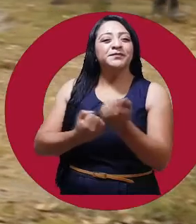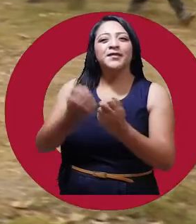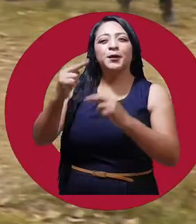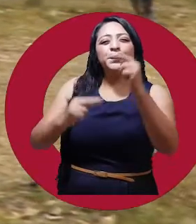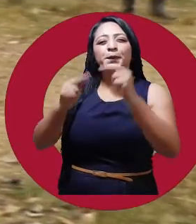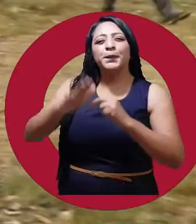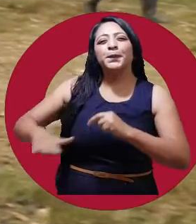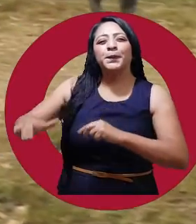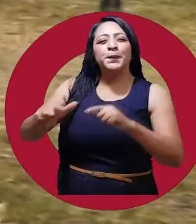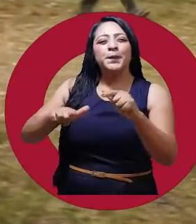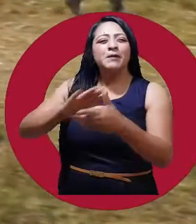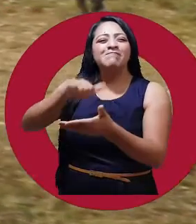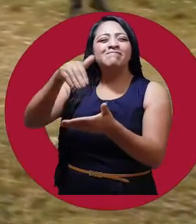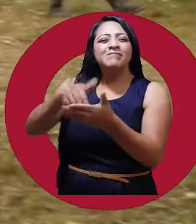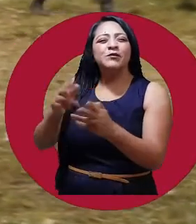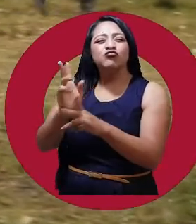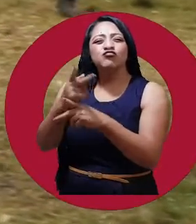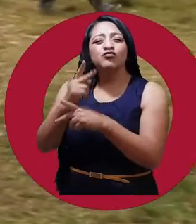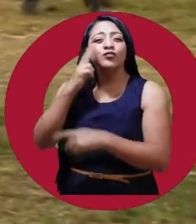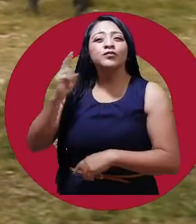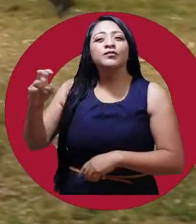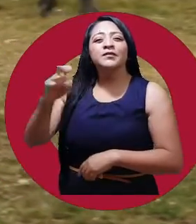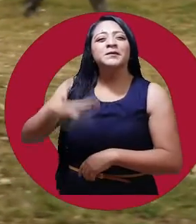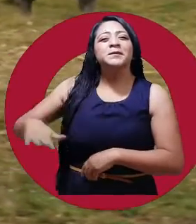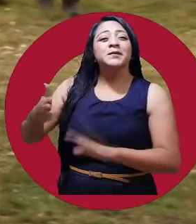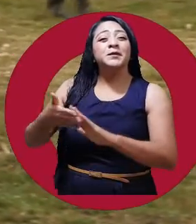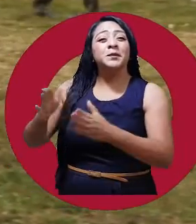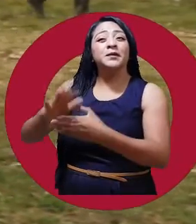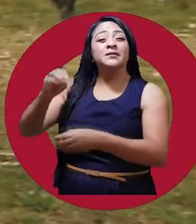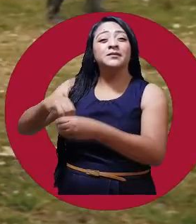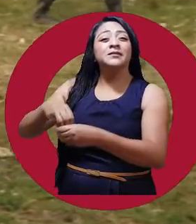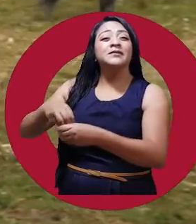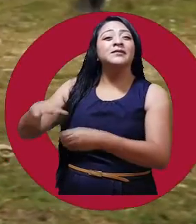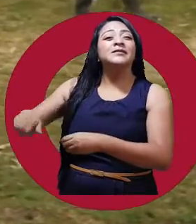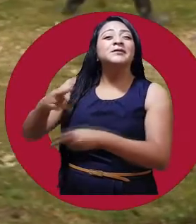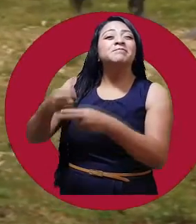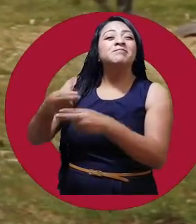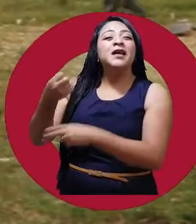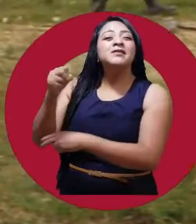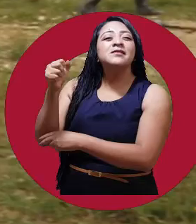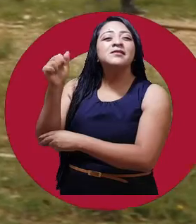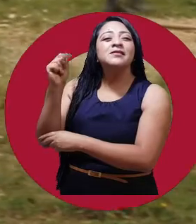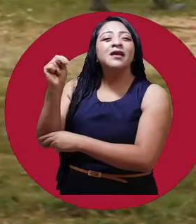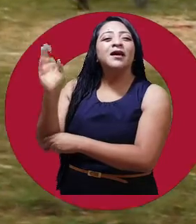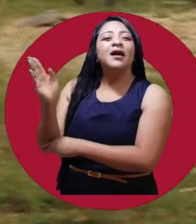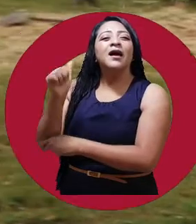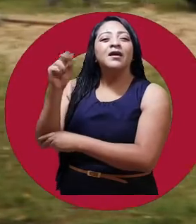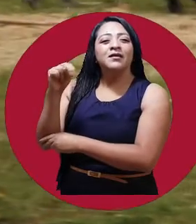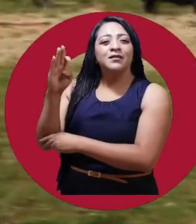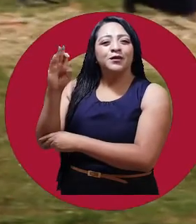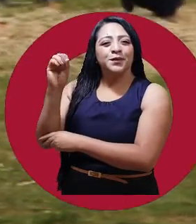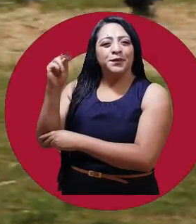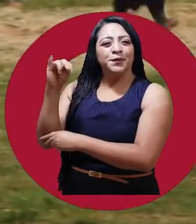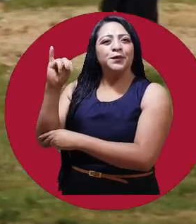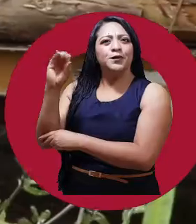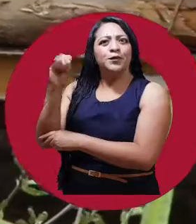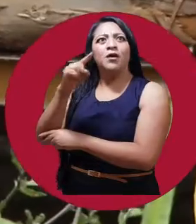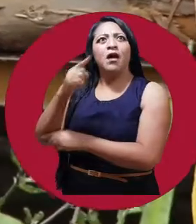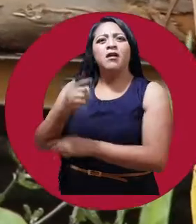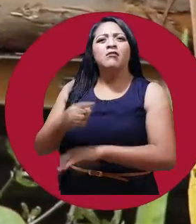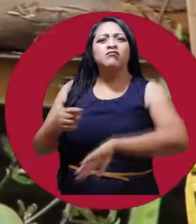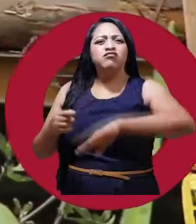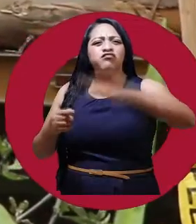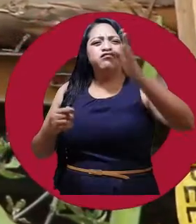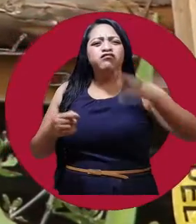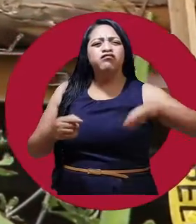construcción del centro productivo y turístico de la comunidad de San Antonio de Cambugán, que se encuentra en la etapa de armado en la estructura de la cubierta con madera que proviene